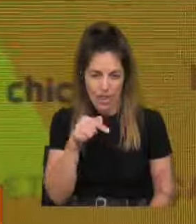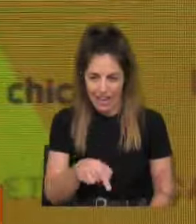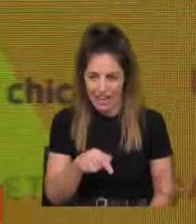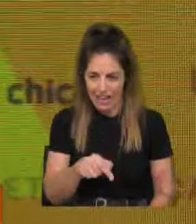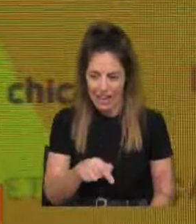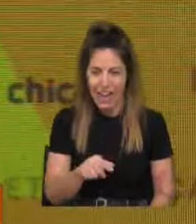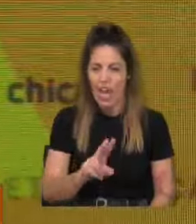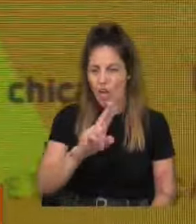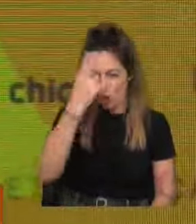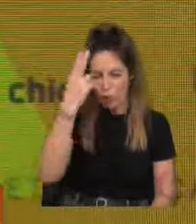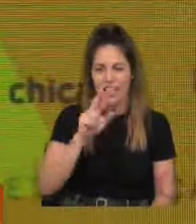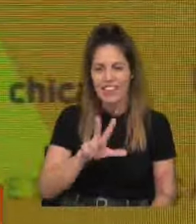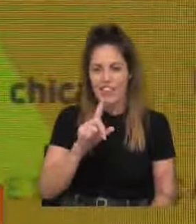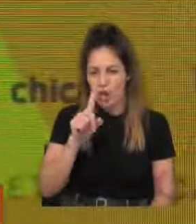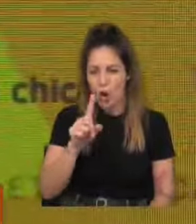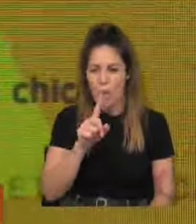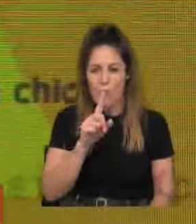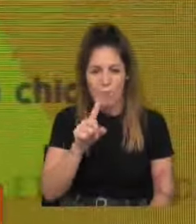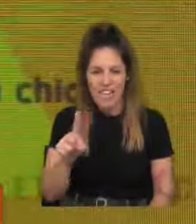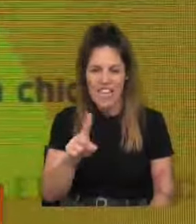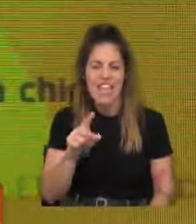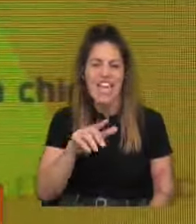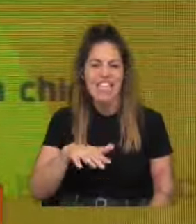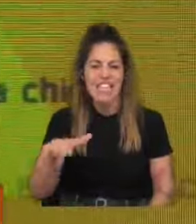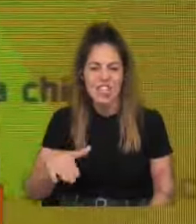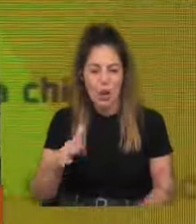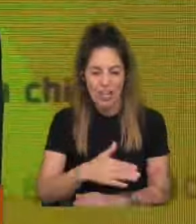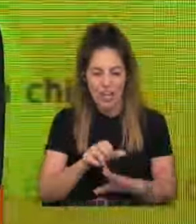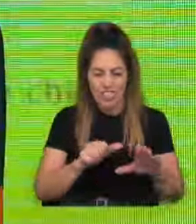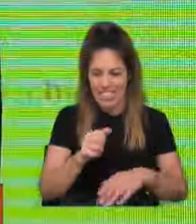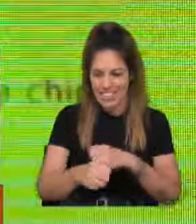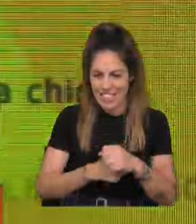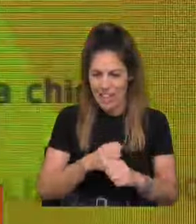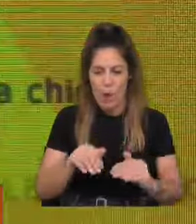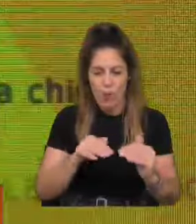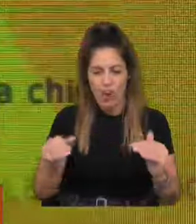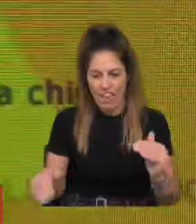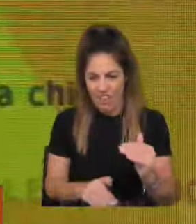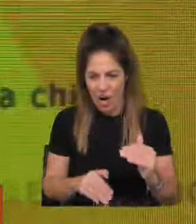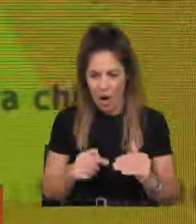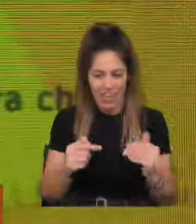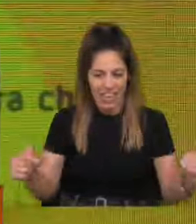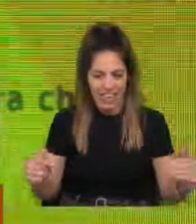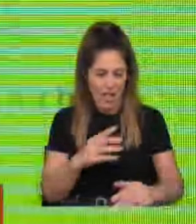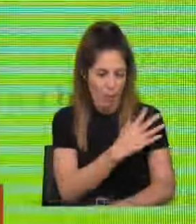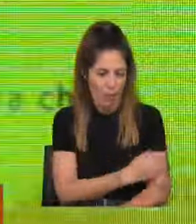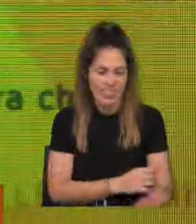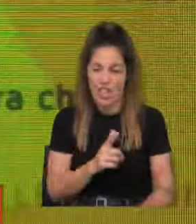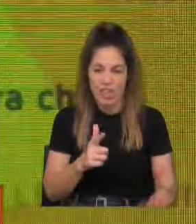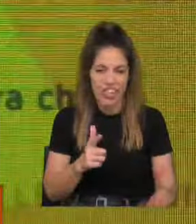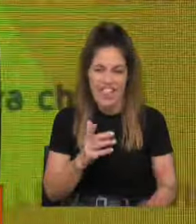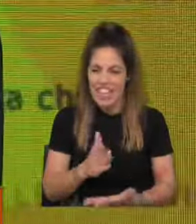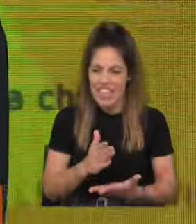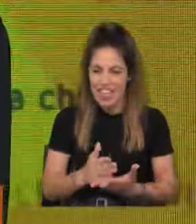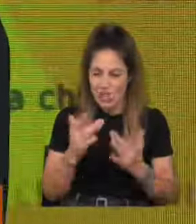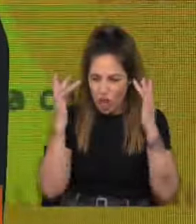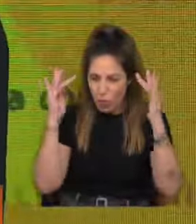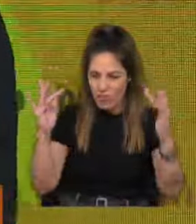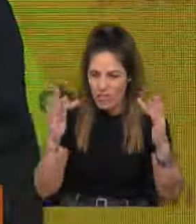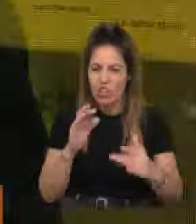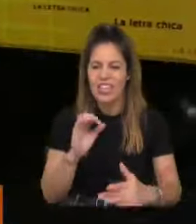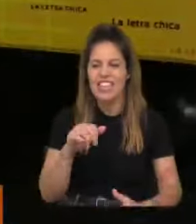el hay 32000 niños y niñas menores de 6 años por debajo de la línea de la pobreza que no tienen derecho a la educación cubierto el